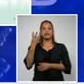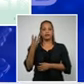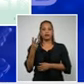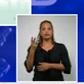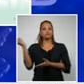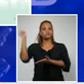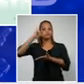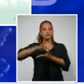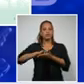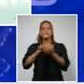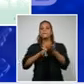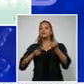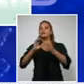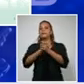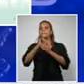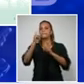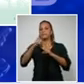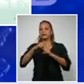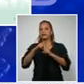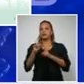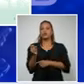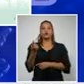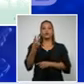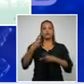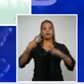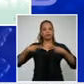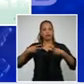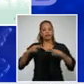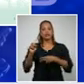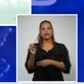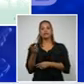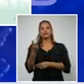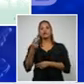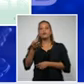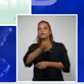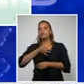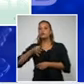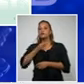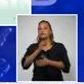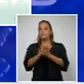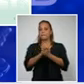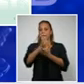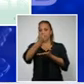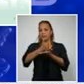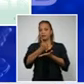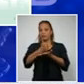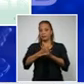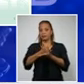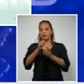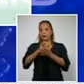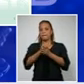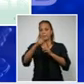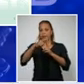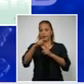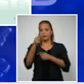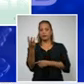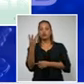de Matanzas, 1 de Cárdenas y 2 del municipio de Matanzas, los 3 tripulantes de un